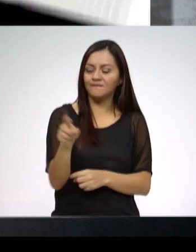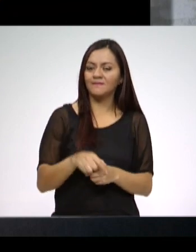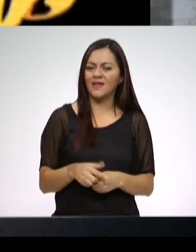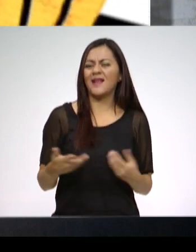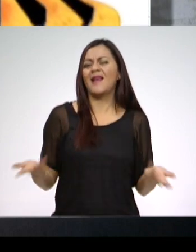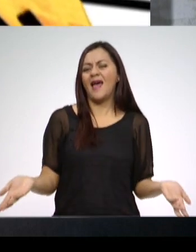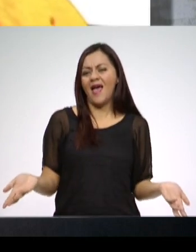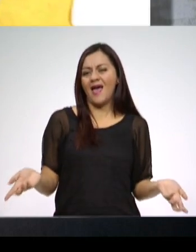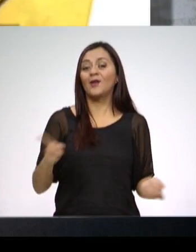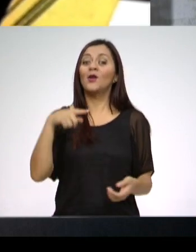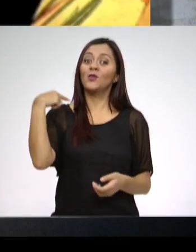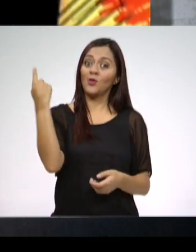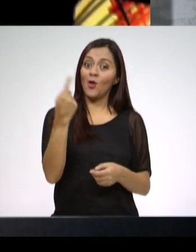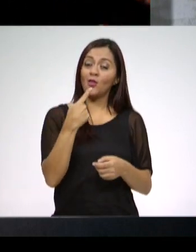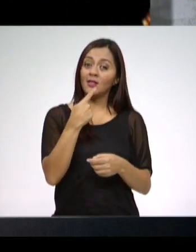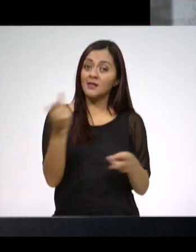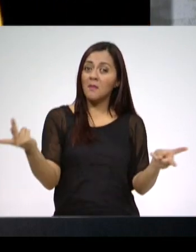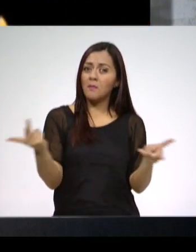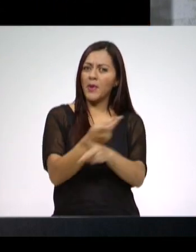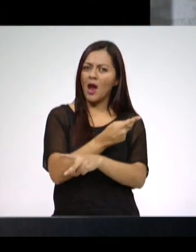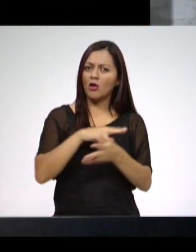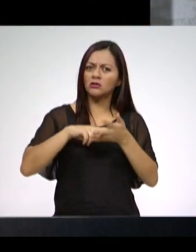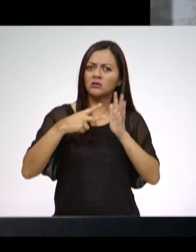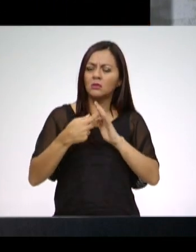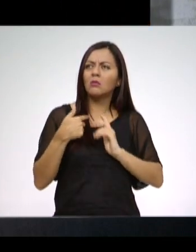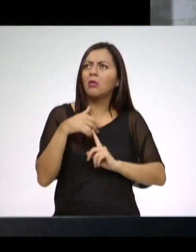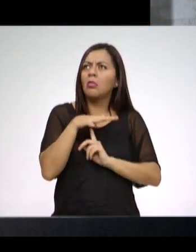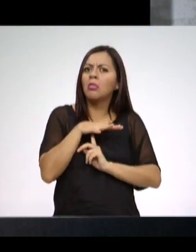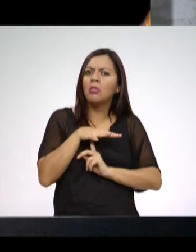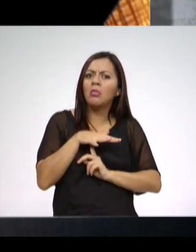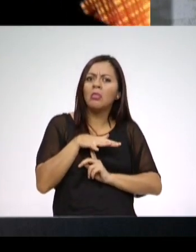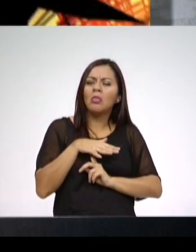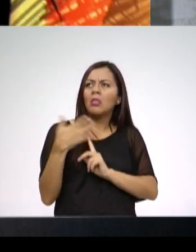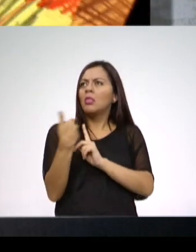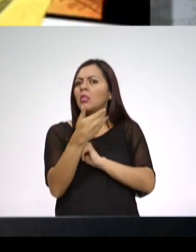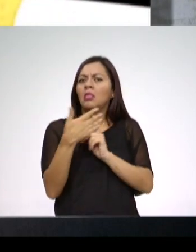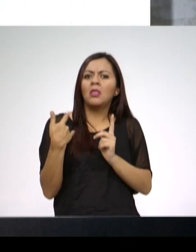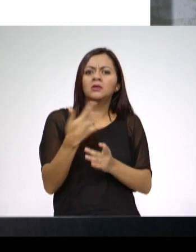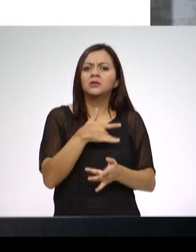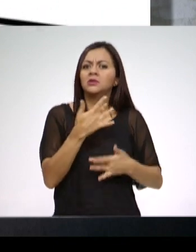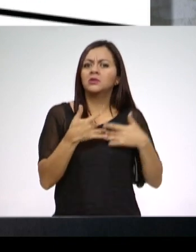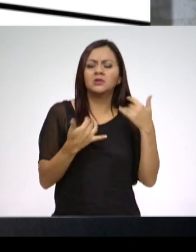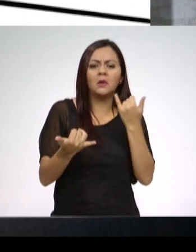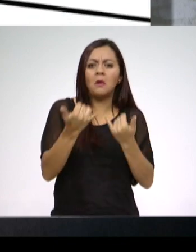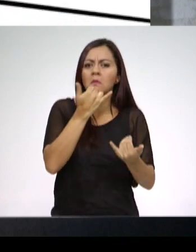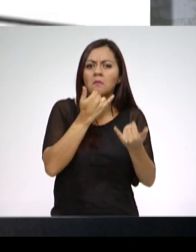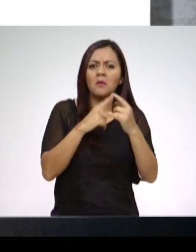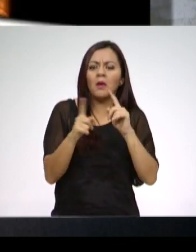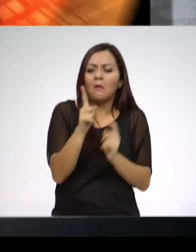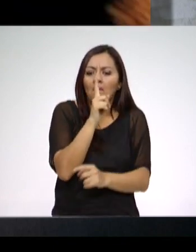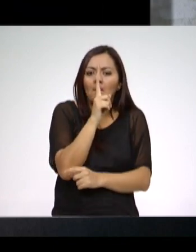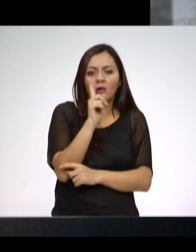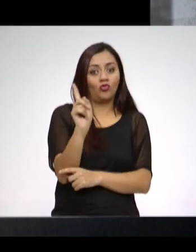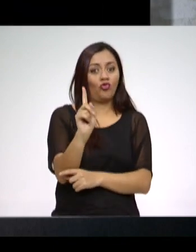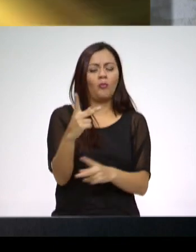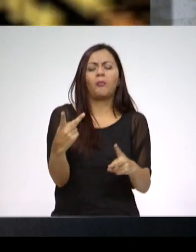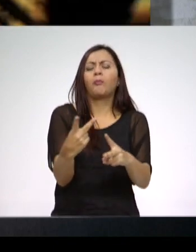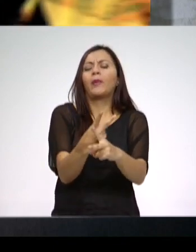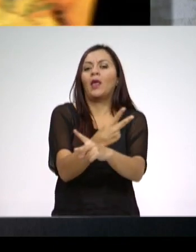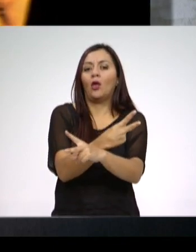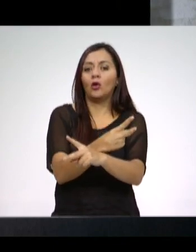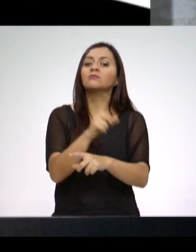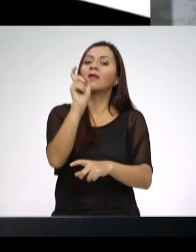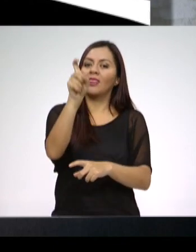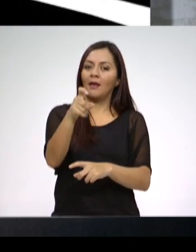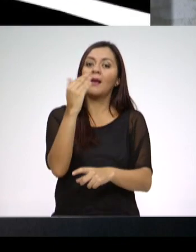una, porque lo peor es ser víctima. Que te acosen, que te hagan sentir mal y quedarte callado. Leí que hay que buscar